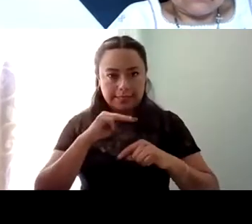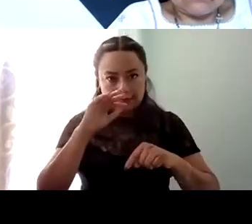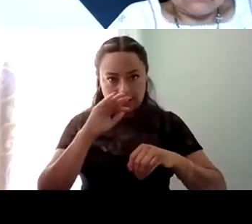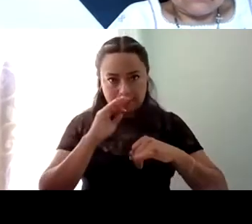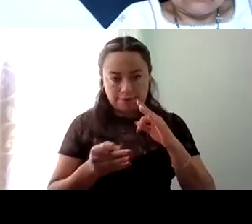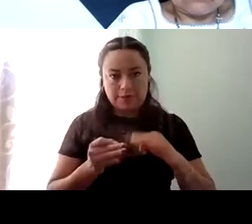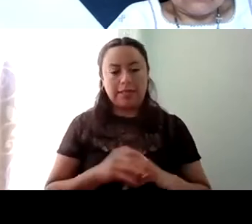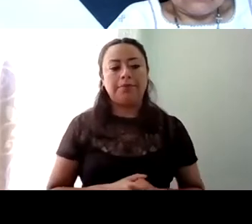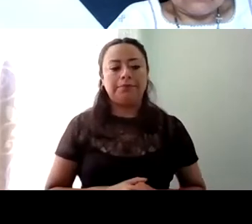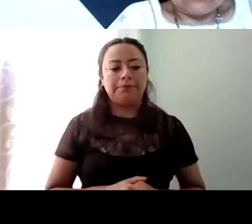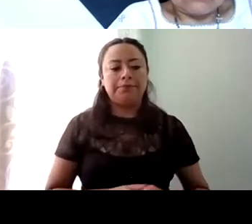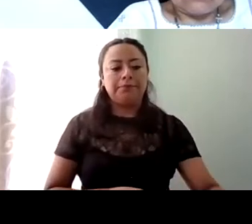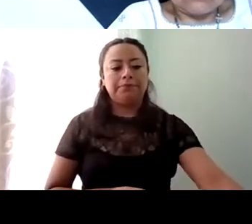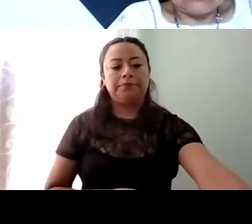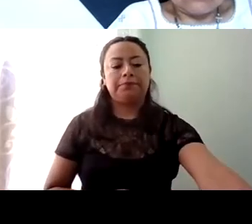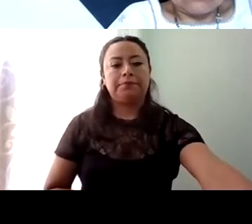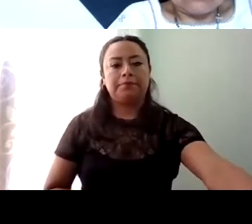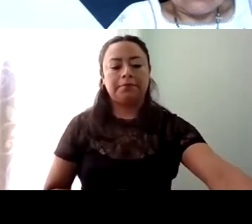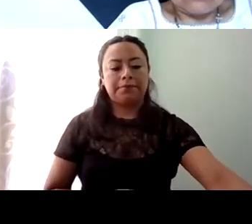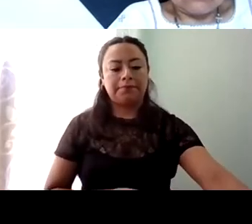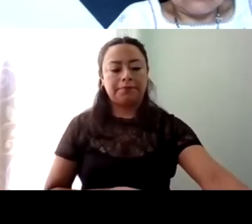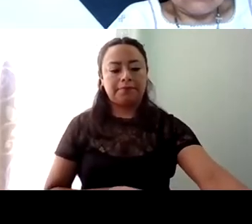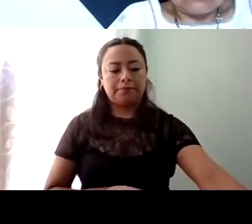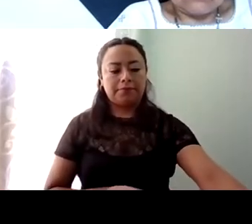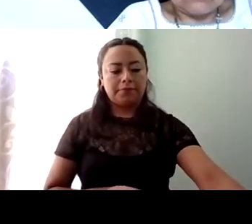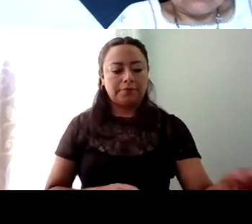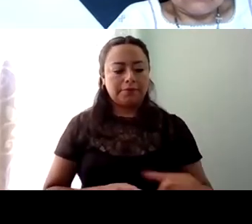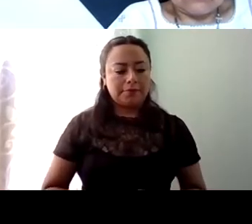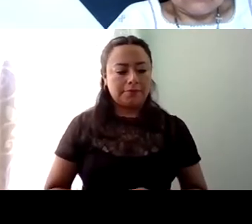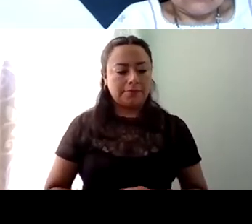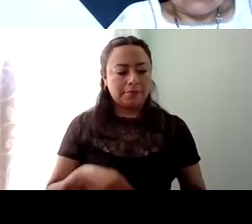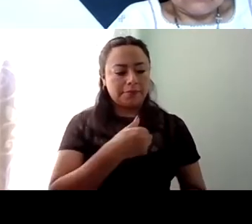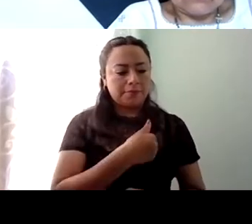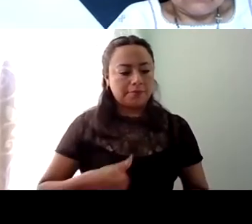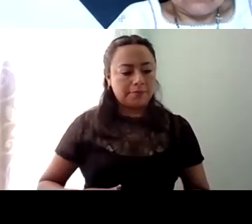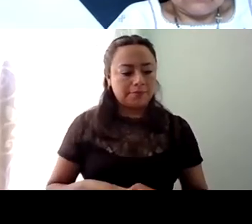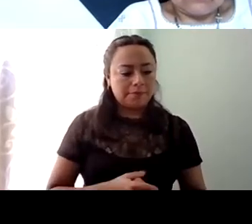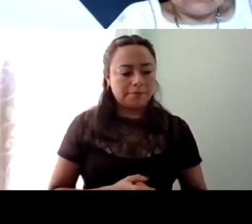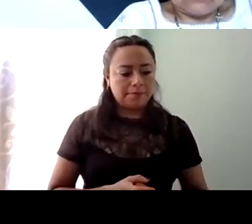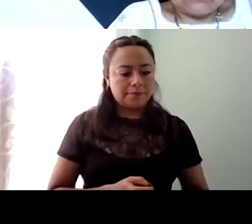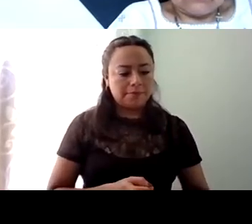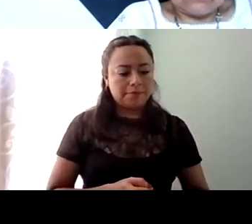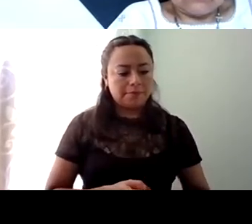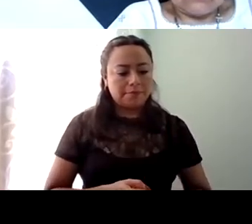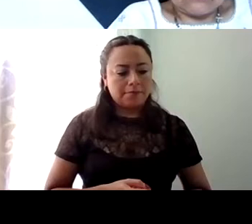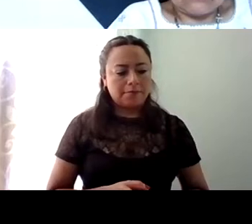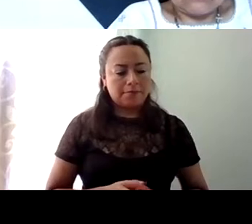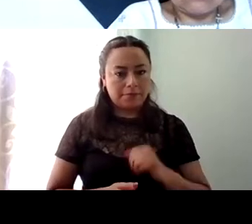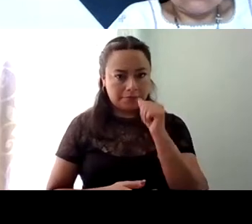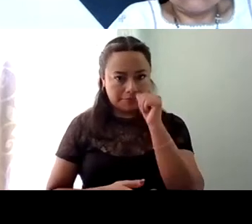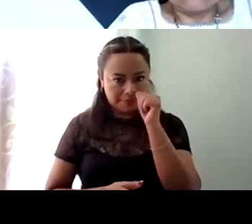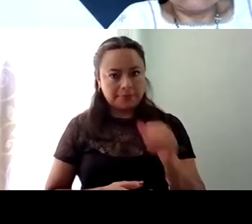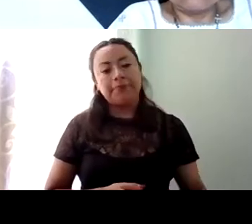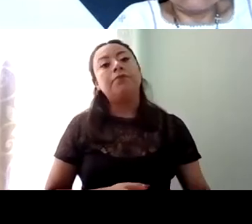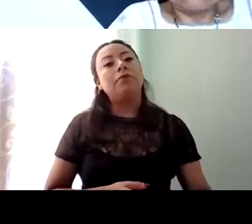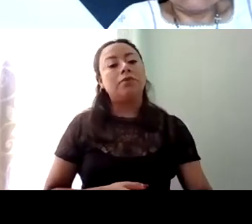Quinto, el presidente de la Comisión de Derechos Humanos del Congreso de la Ciudad de México agradecerá a la persona entrevistada su exposición y